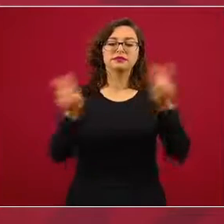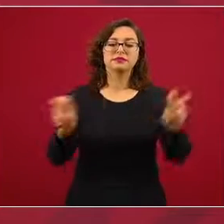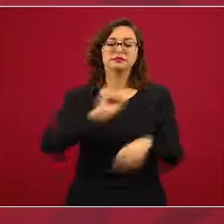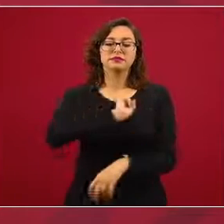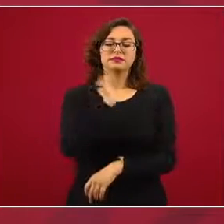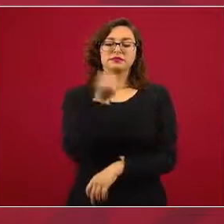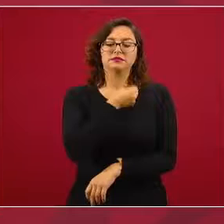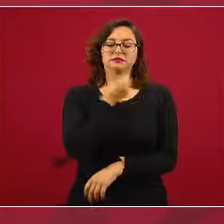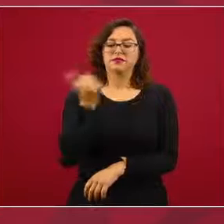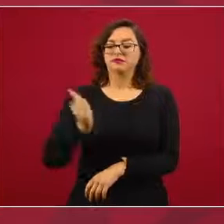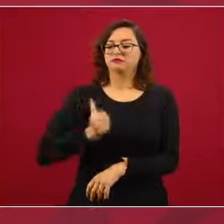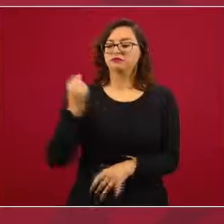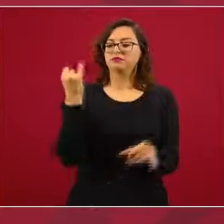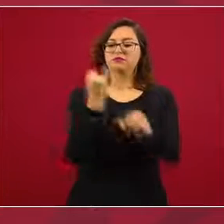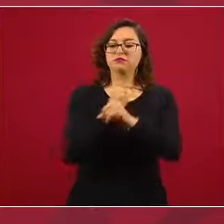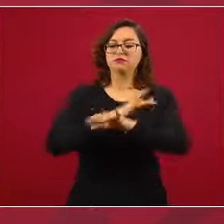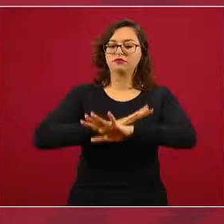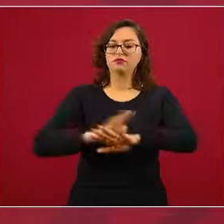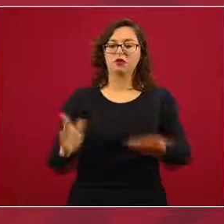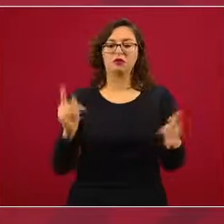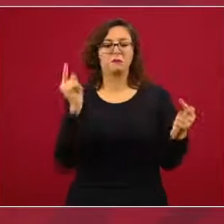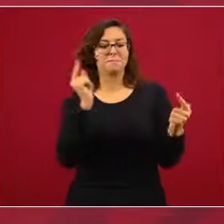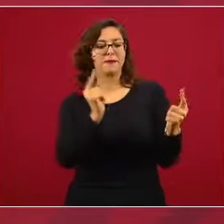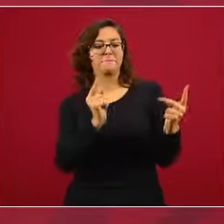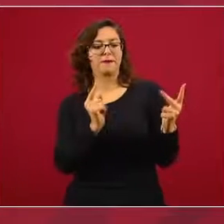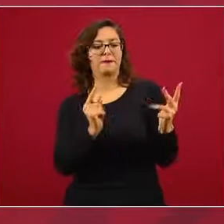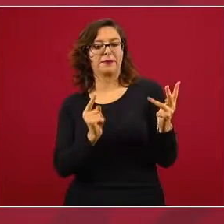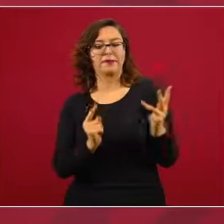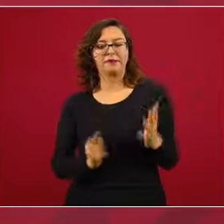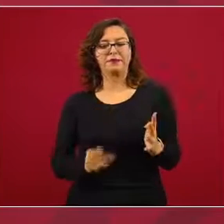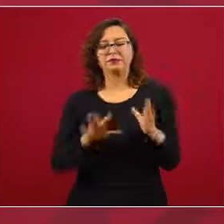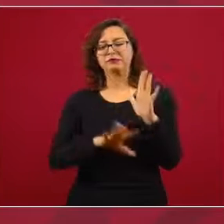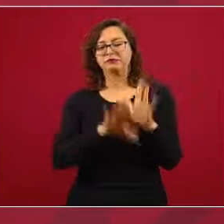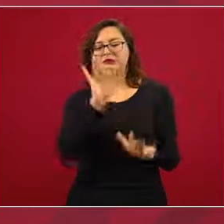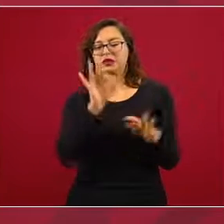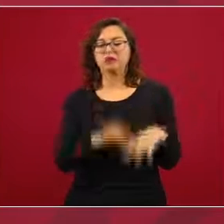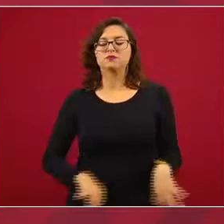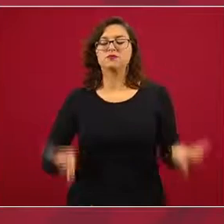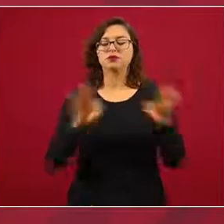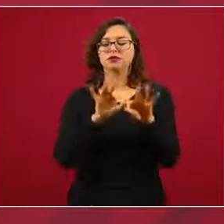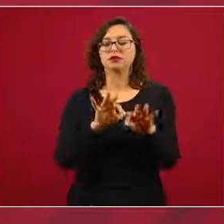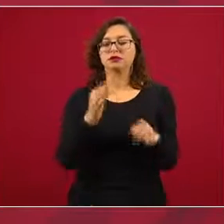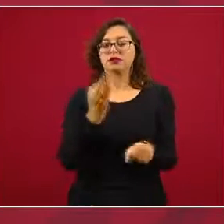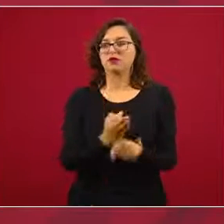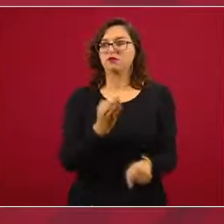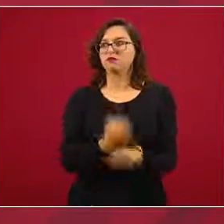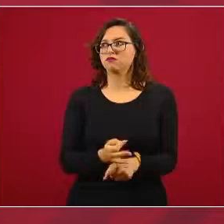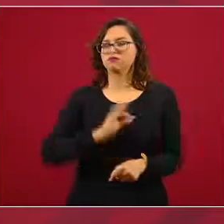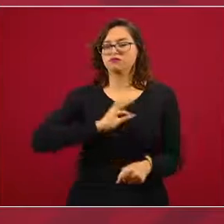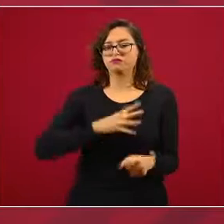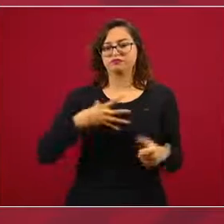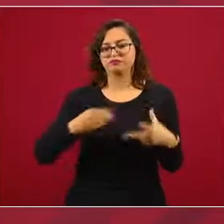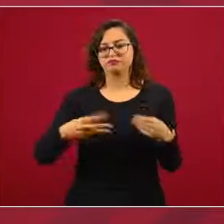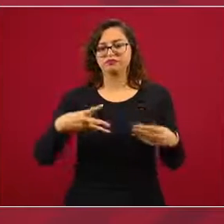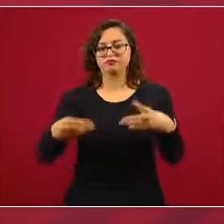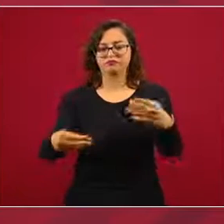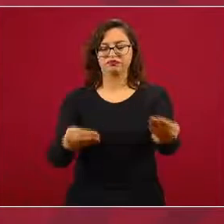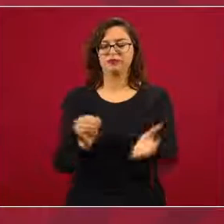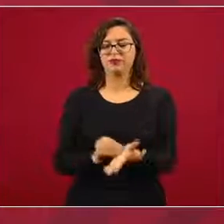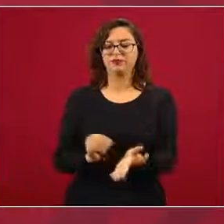técnico, y destacar algunos de los elementos que caracterizan al momento epidémico que estamos